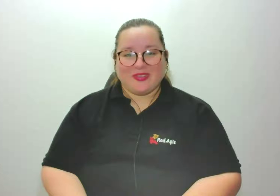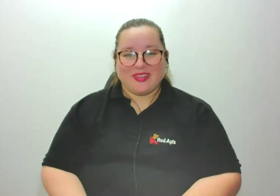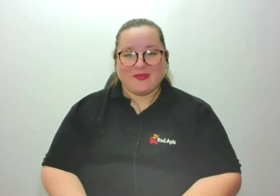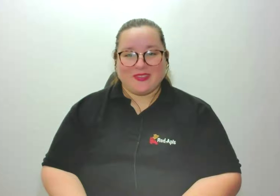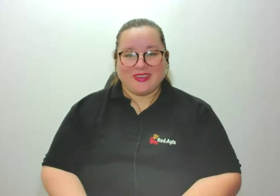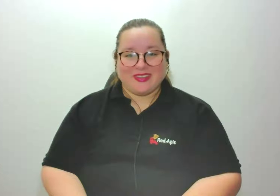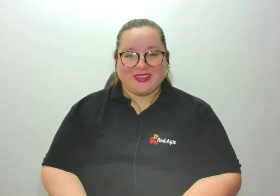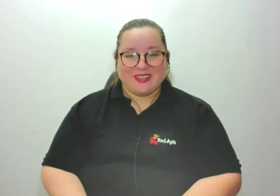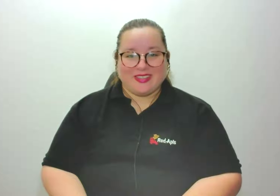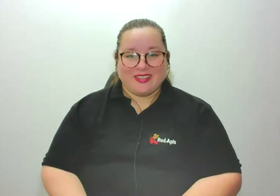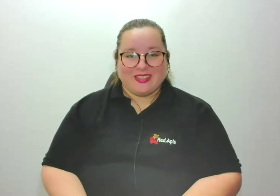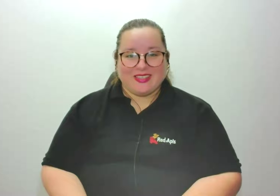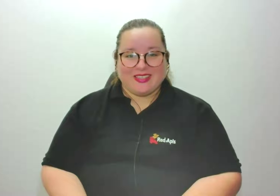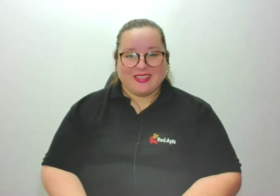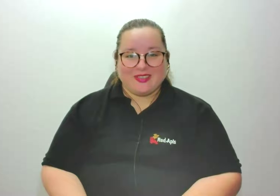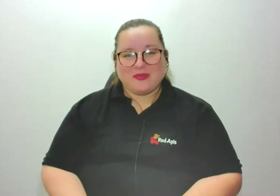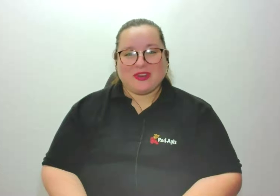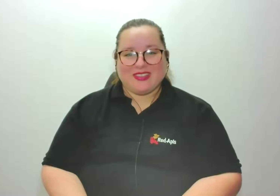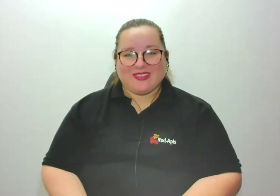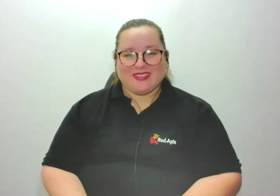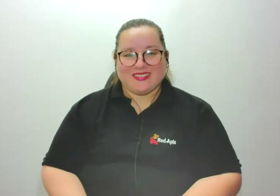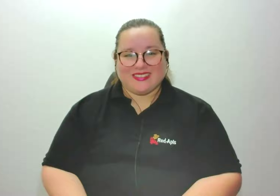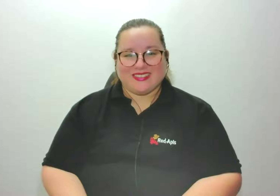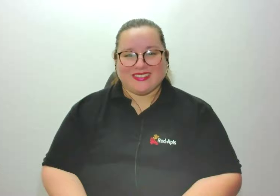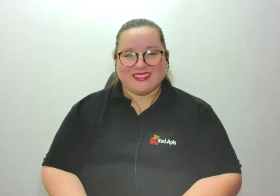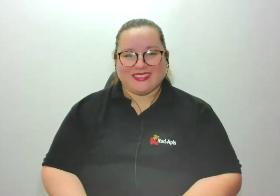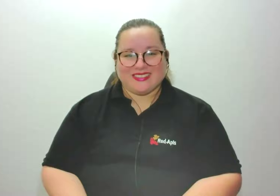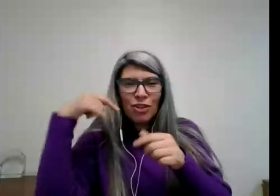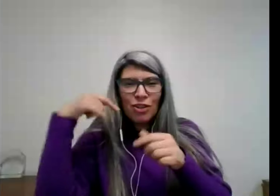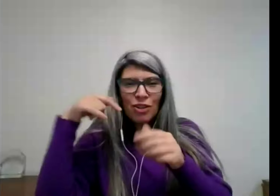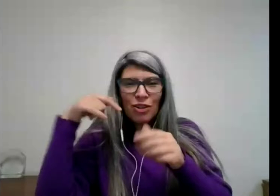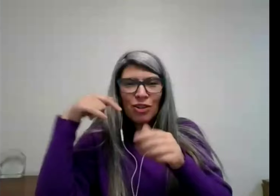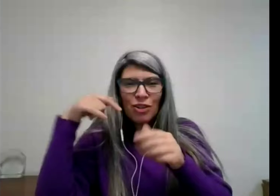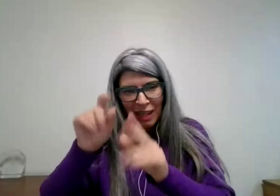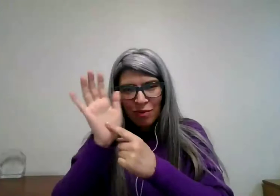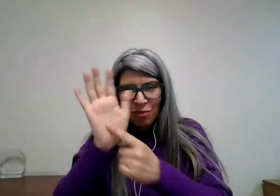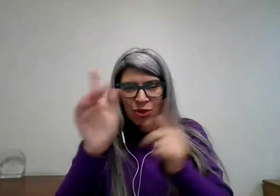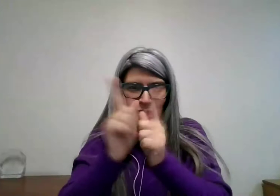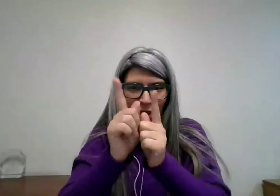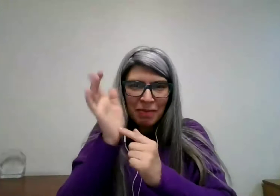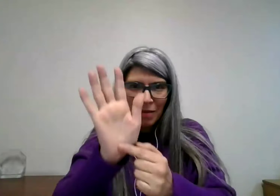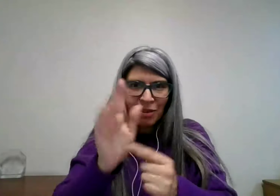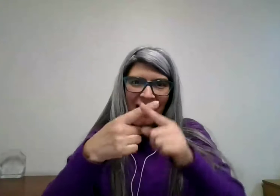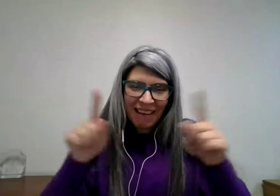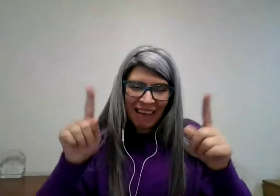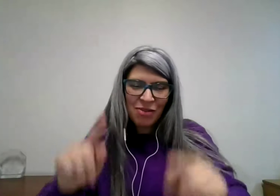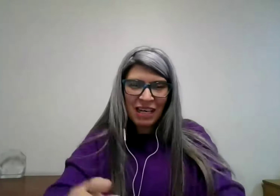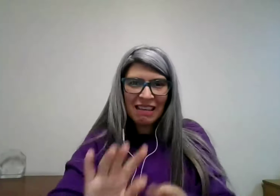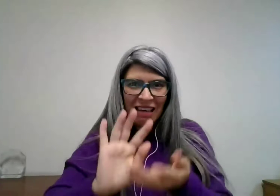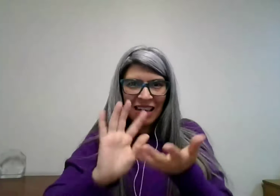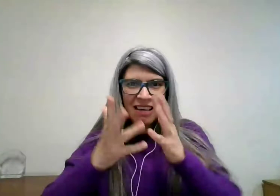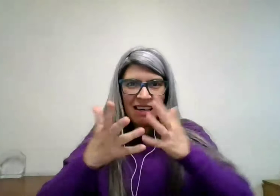¿Les gustó lo que les mostré? En un cortito. Sí, perdón, yo tengo otro video muy cortito para mostrarles